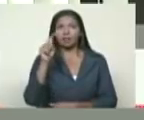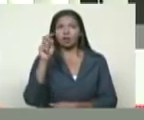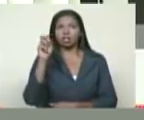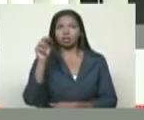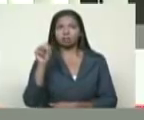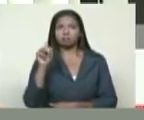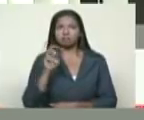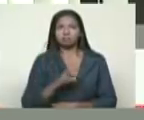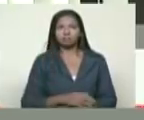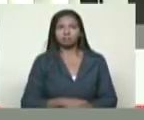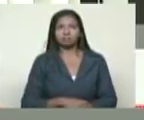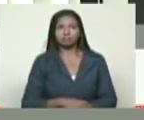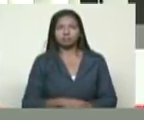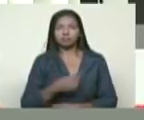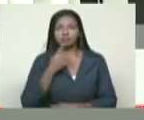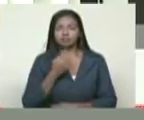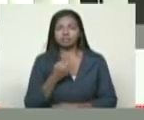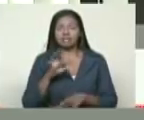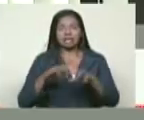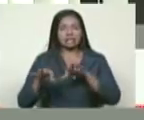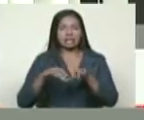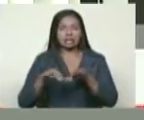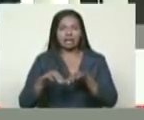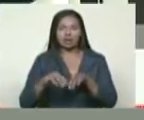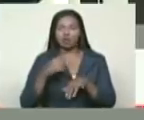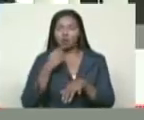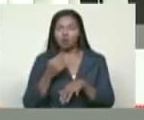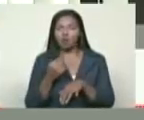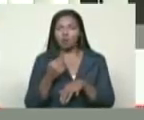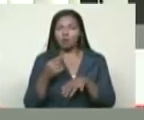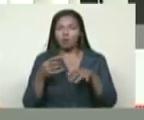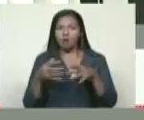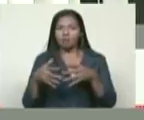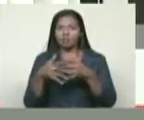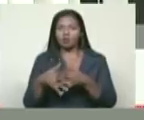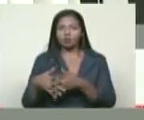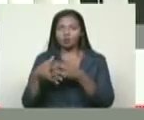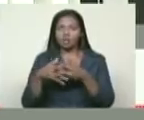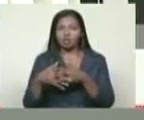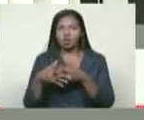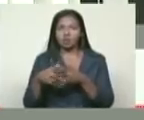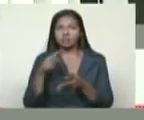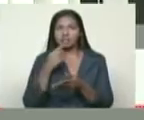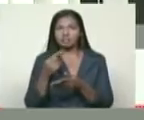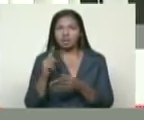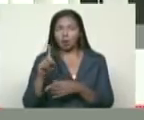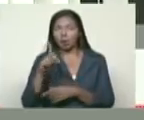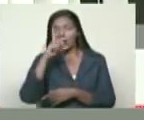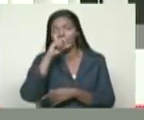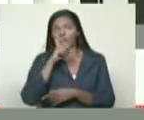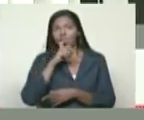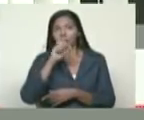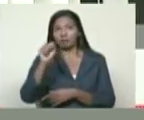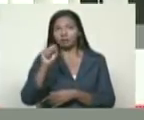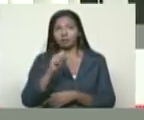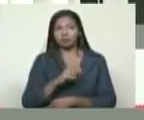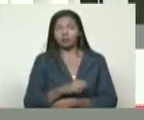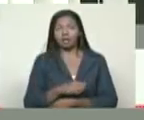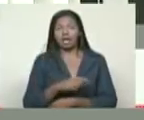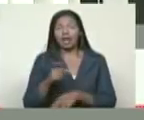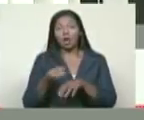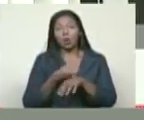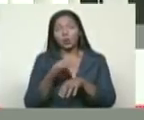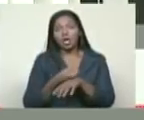aquí, pero dice una cosa impresionante. A un día del año de la elección de Maduro, dice, el